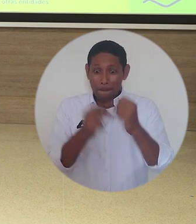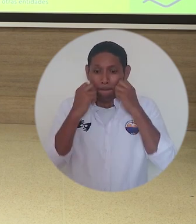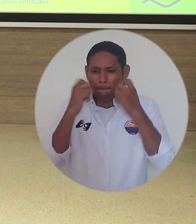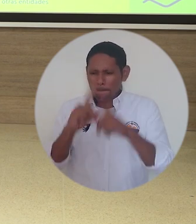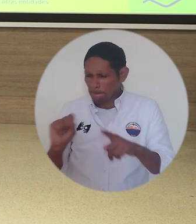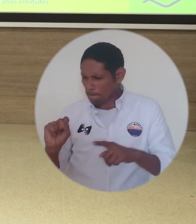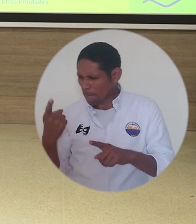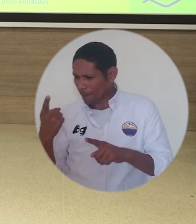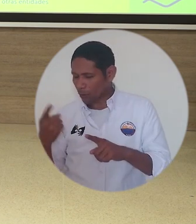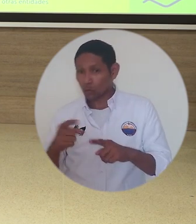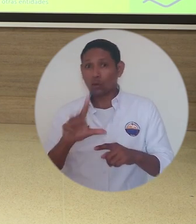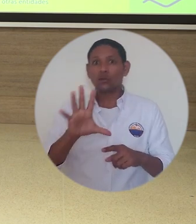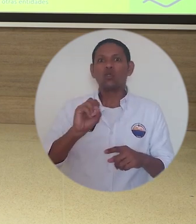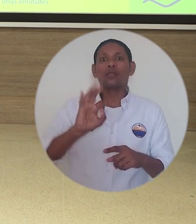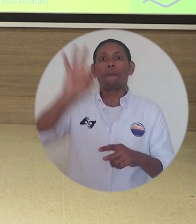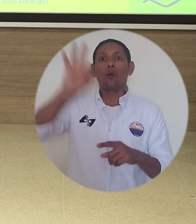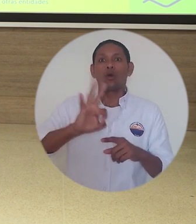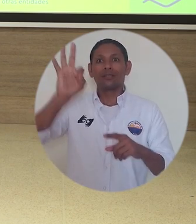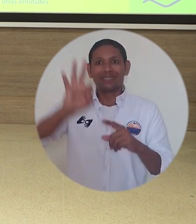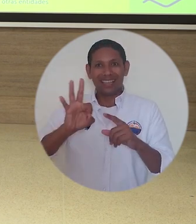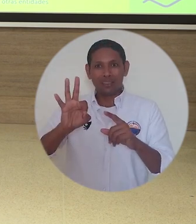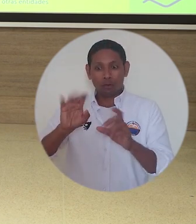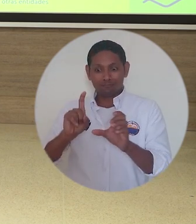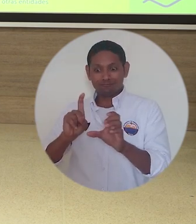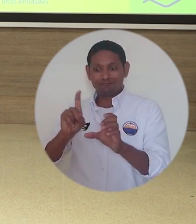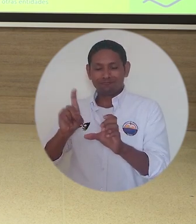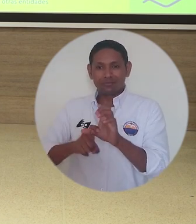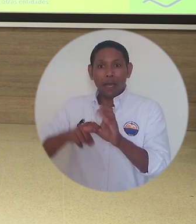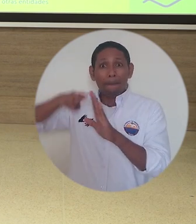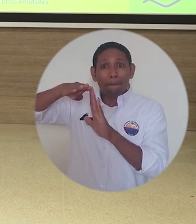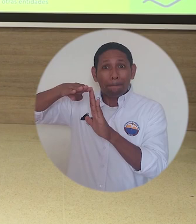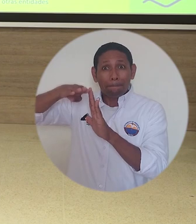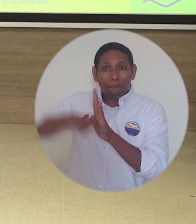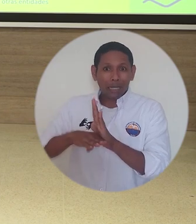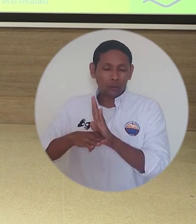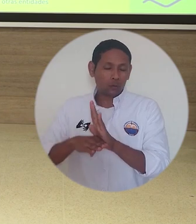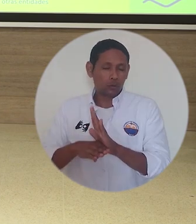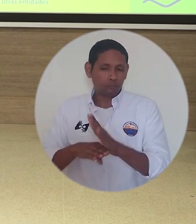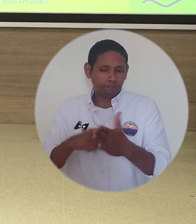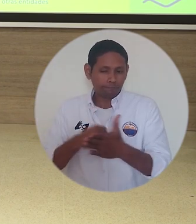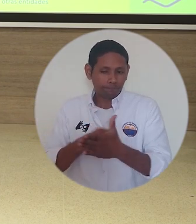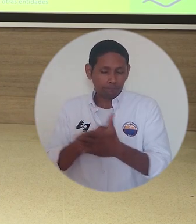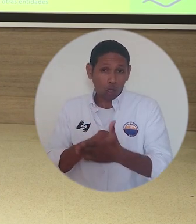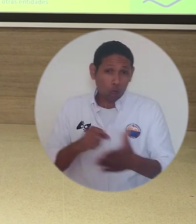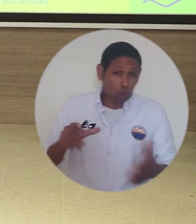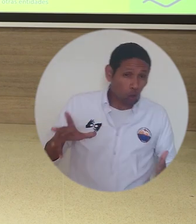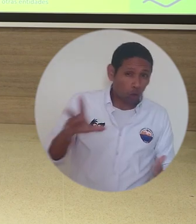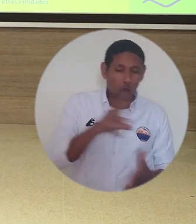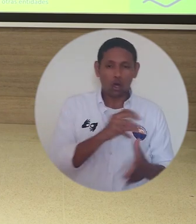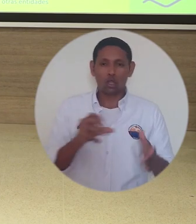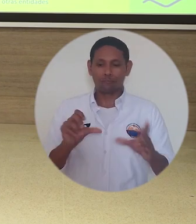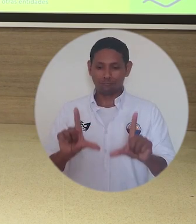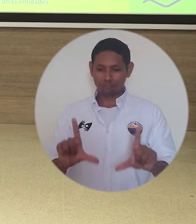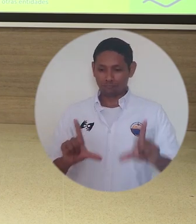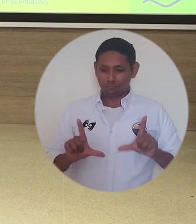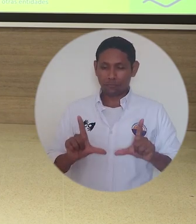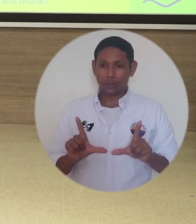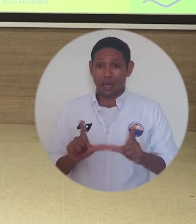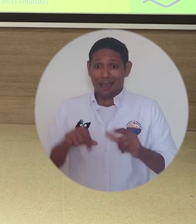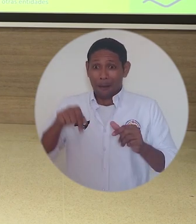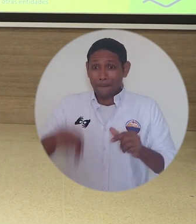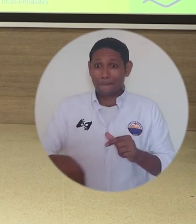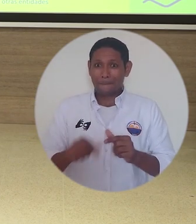ahorro poniendo la gente primero para rebajar el 50% la matrícula para todos los estudiantes de